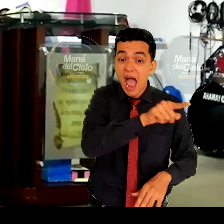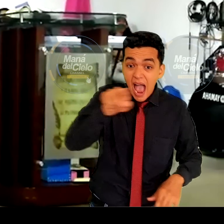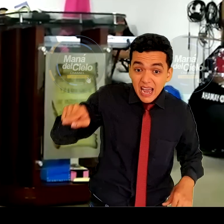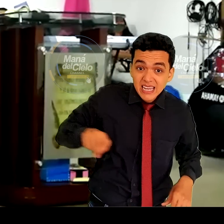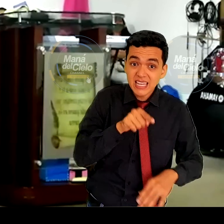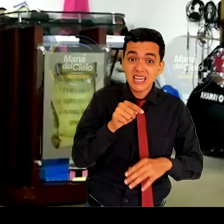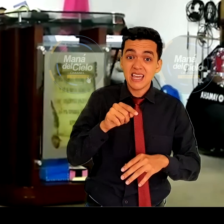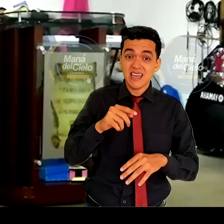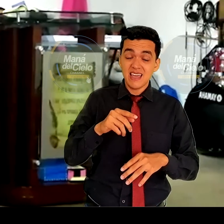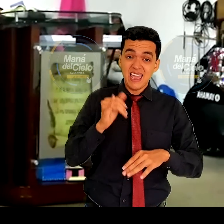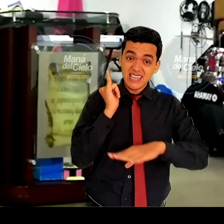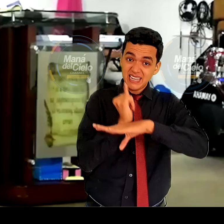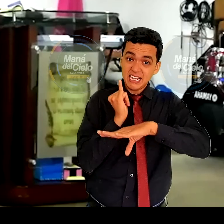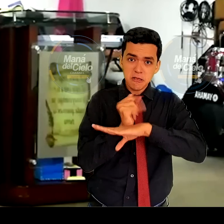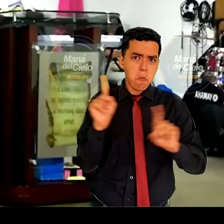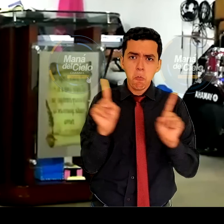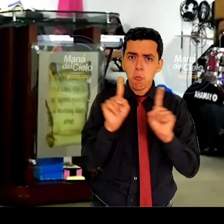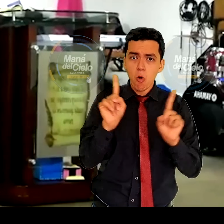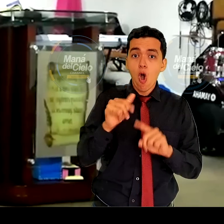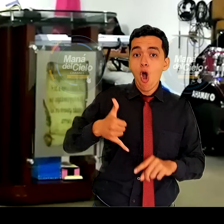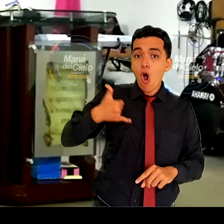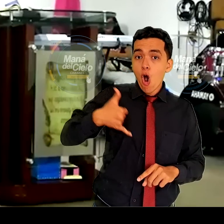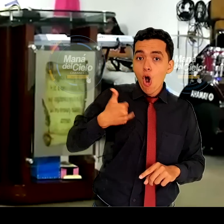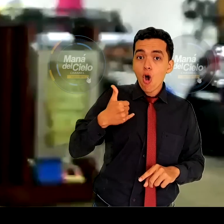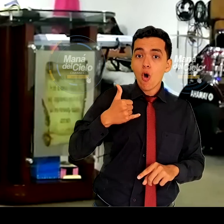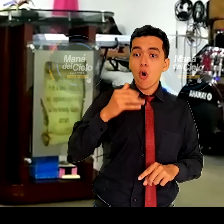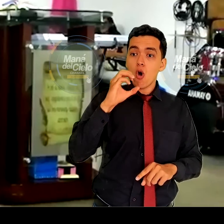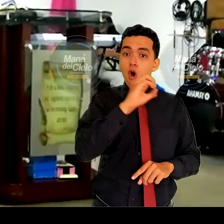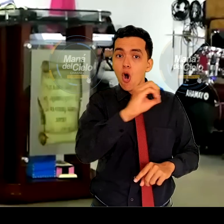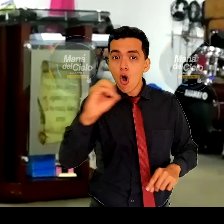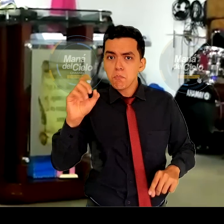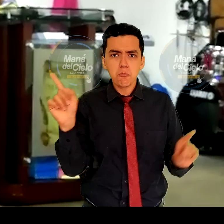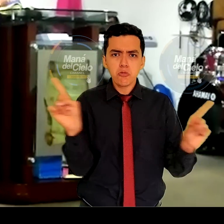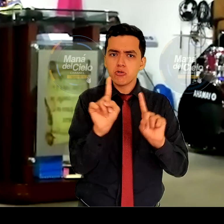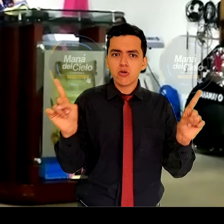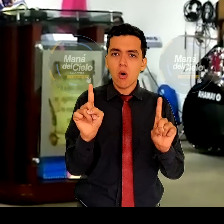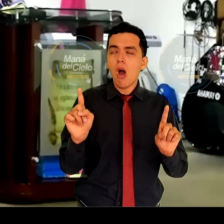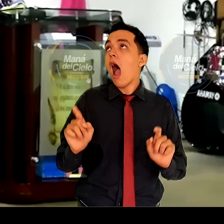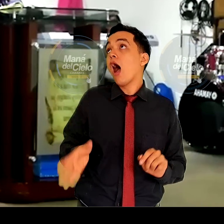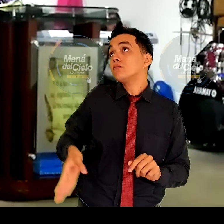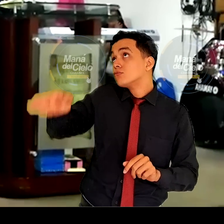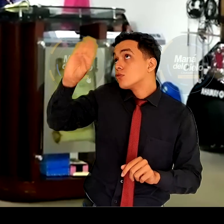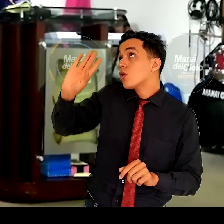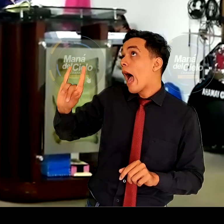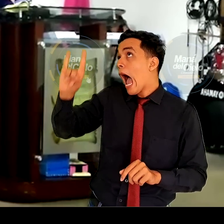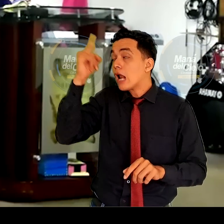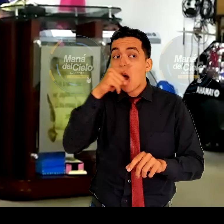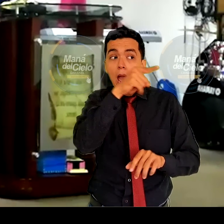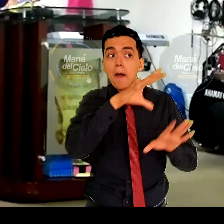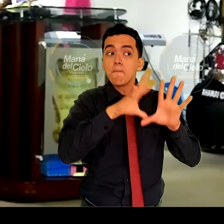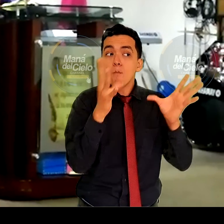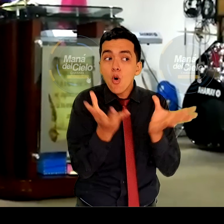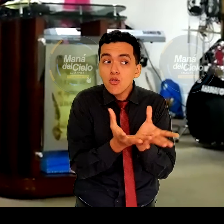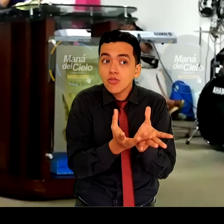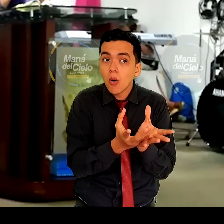les dio, los trajo de allá, los sacó y les dio la bendición. Apláudale en esta noche. Alabanza.